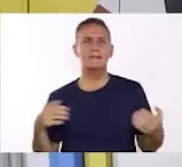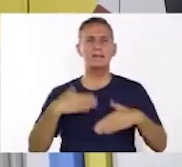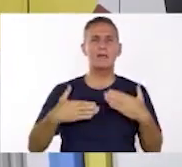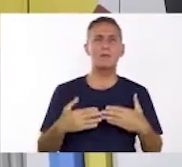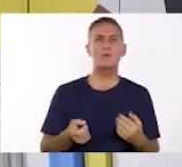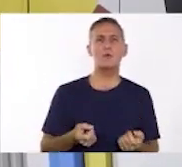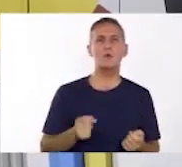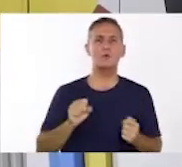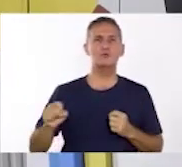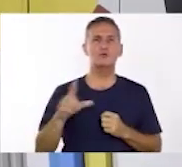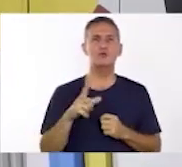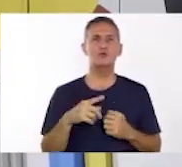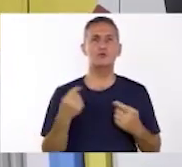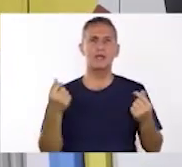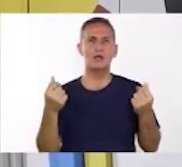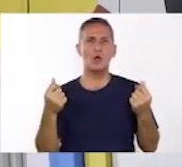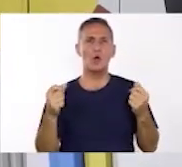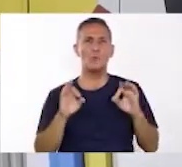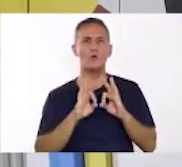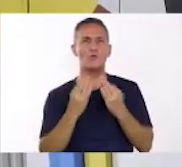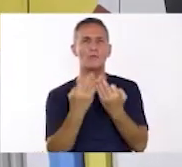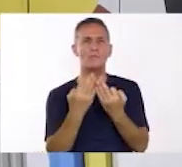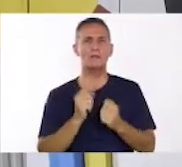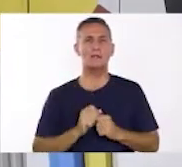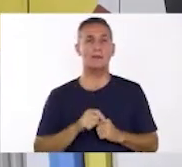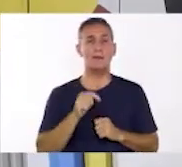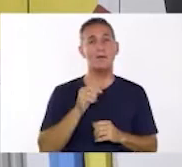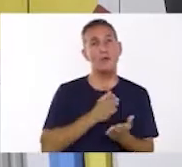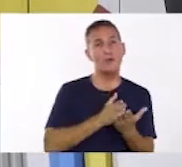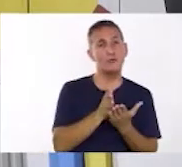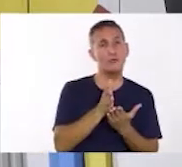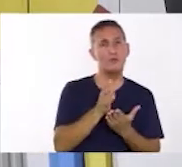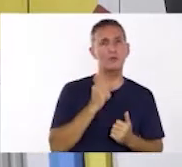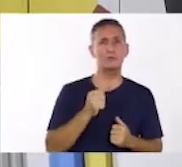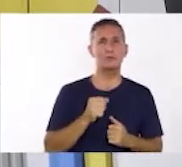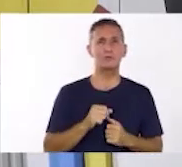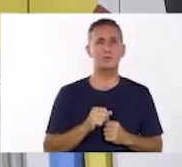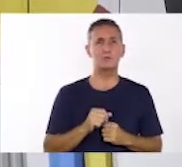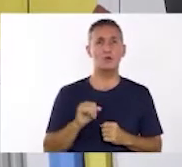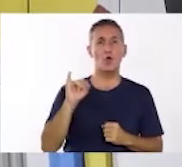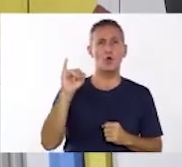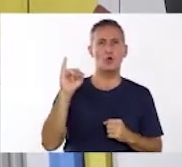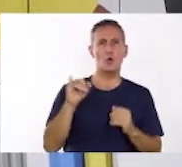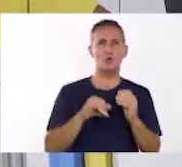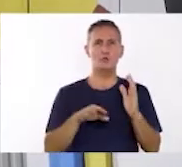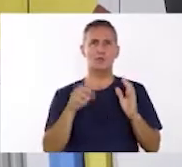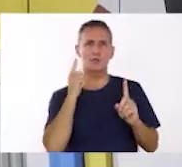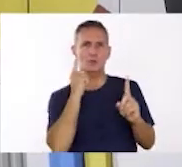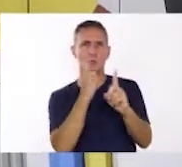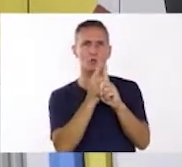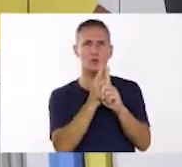social, económico y familiar. Bien, continuamos entonces con Sexto por Encuentro.